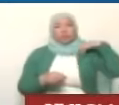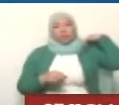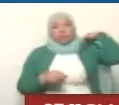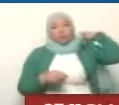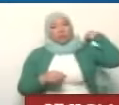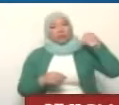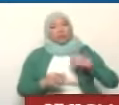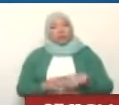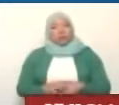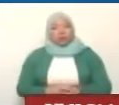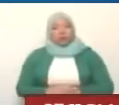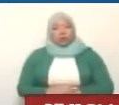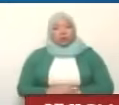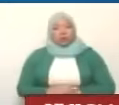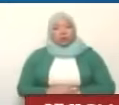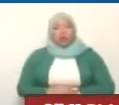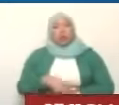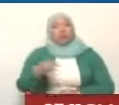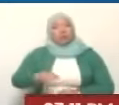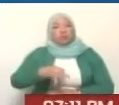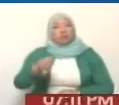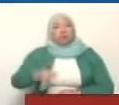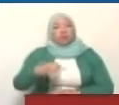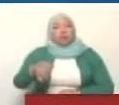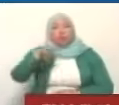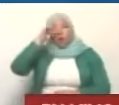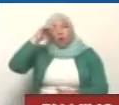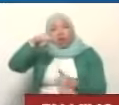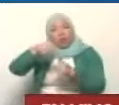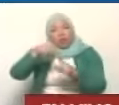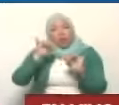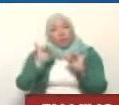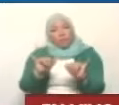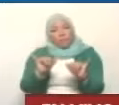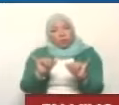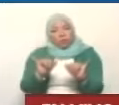Trabajar siempre con un objetivo: